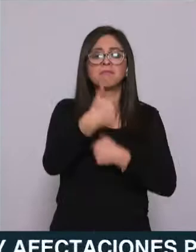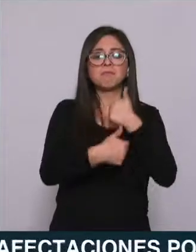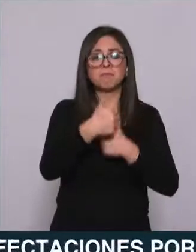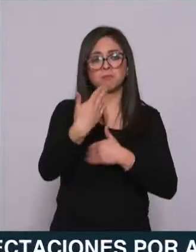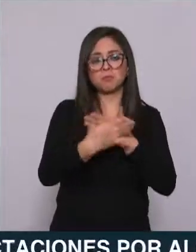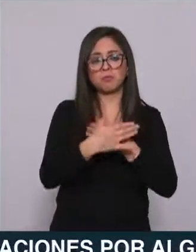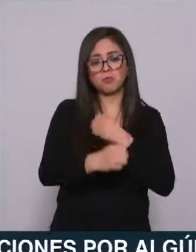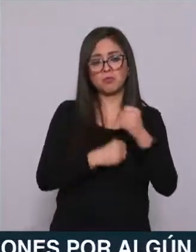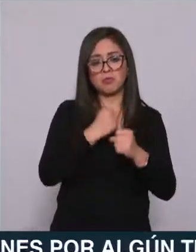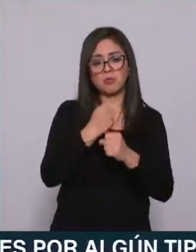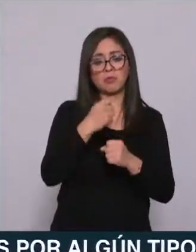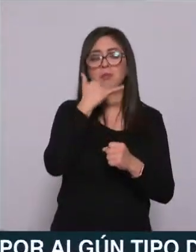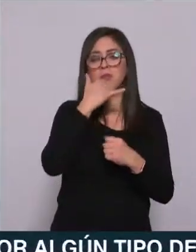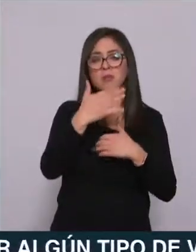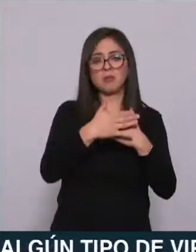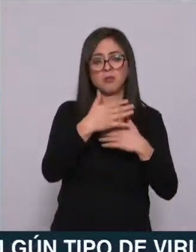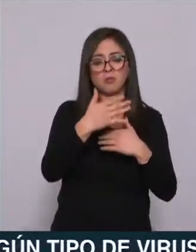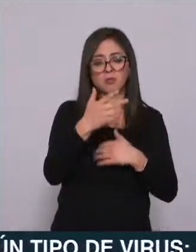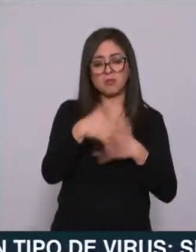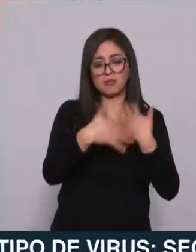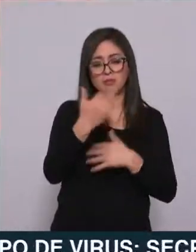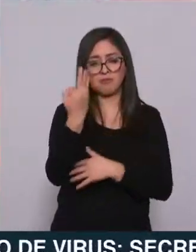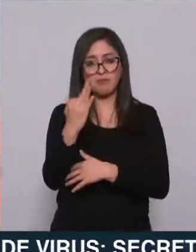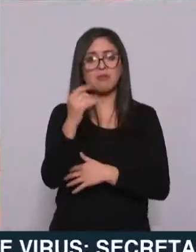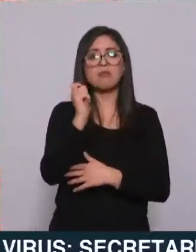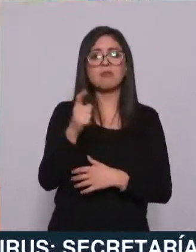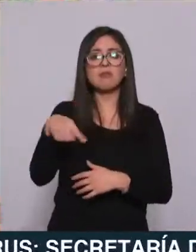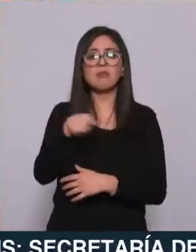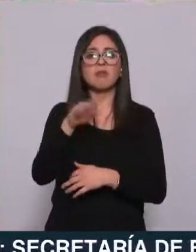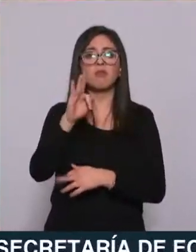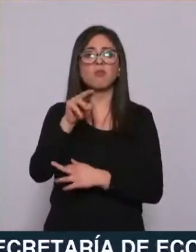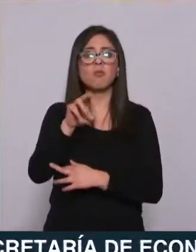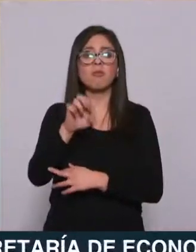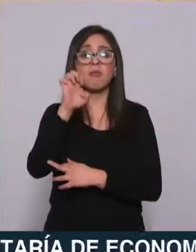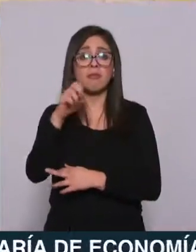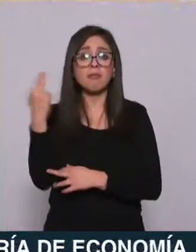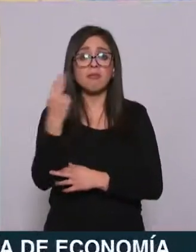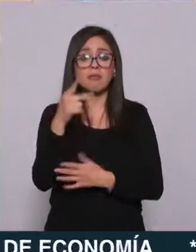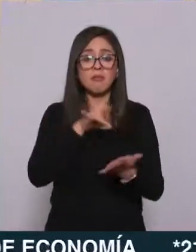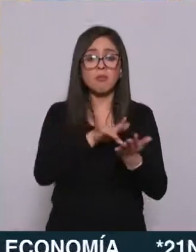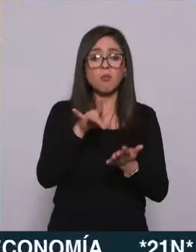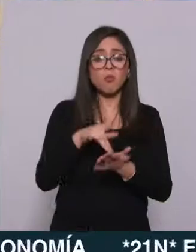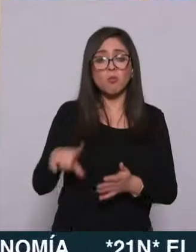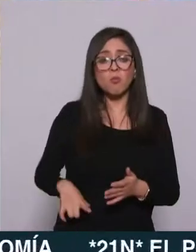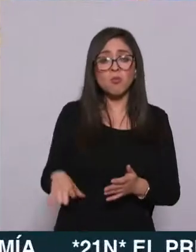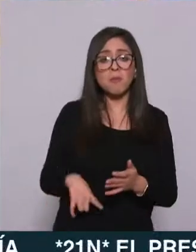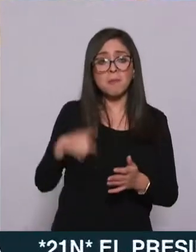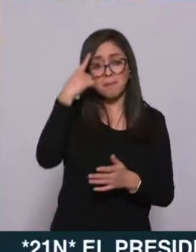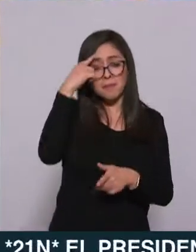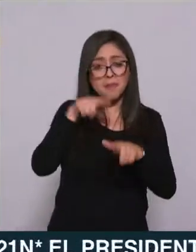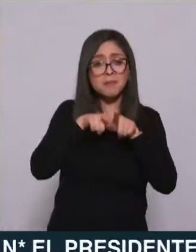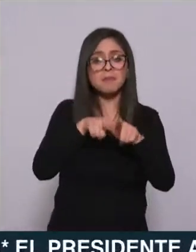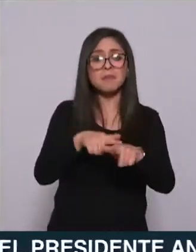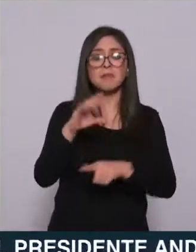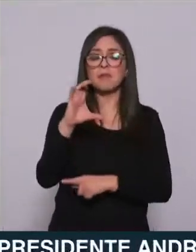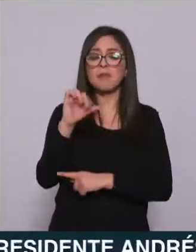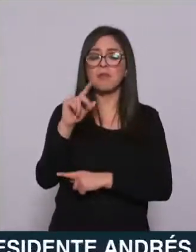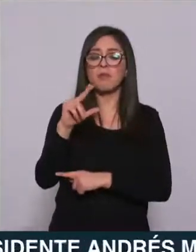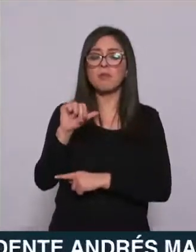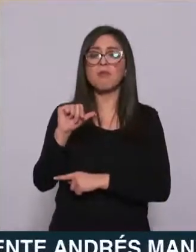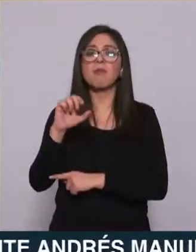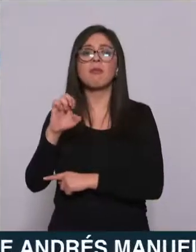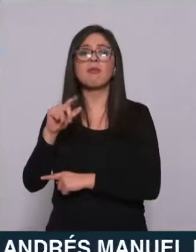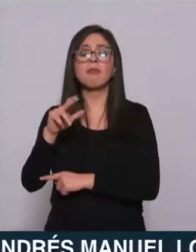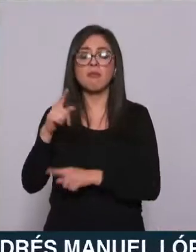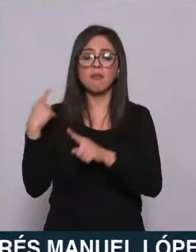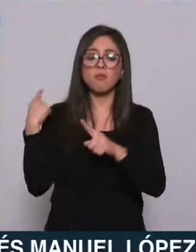próximo 15 de febrero. La razón, la Fórmula E necesita apoyo del gobierno para mantener la categoría eléctrica en las próximas